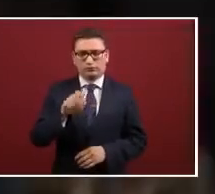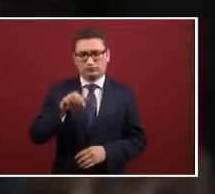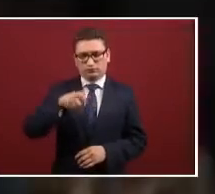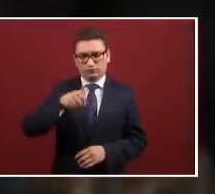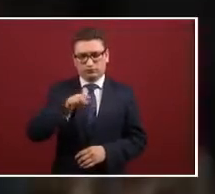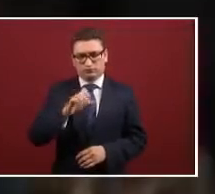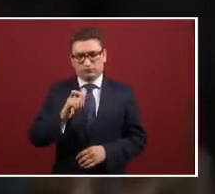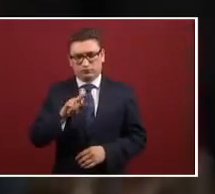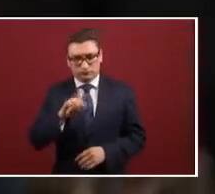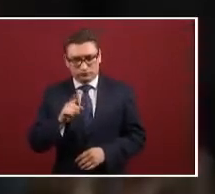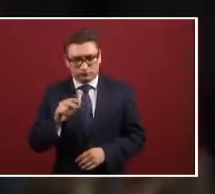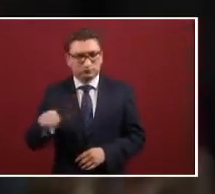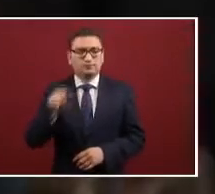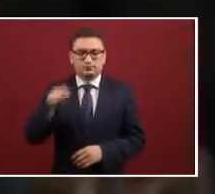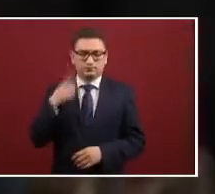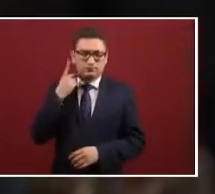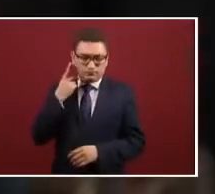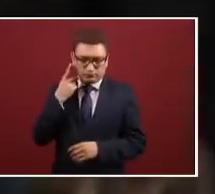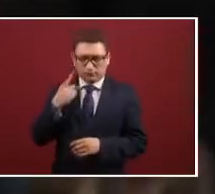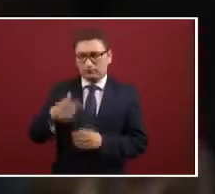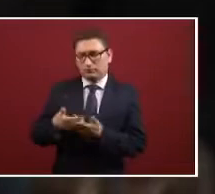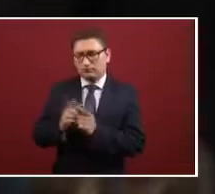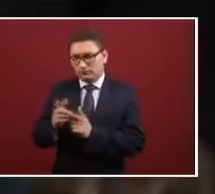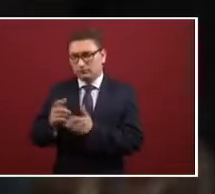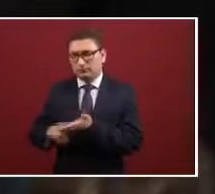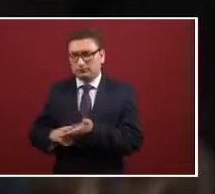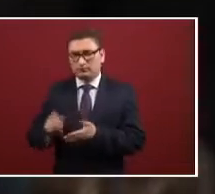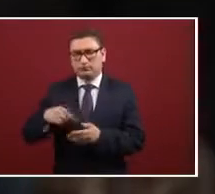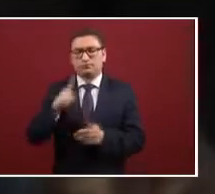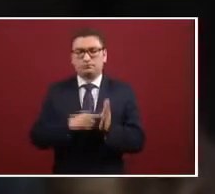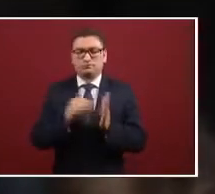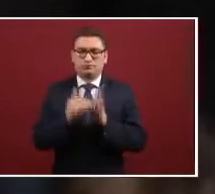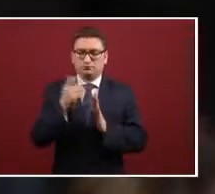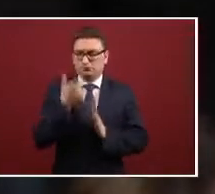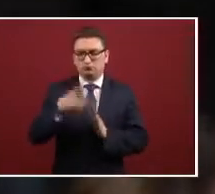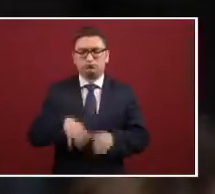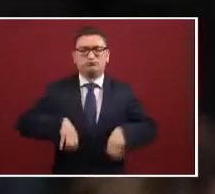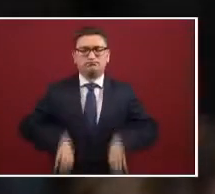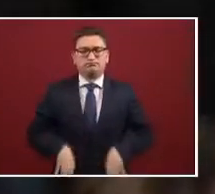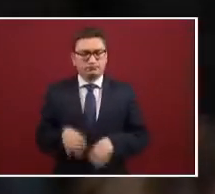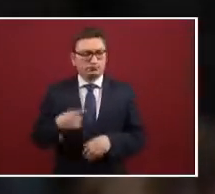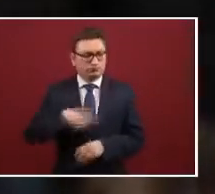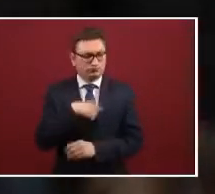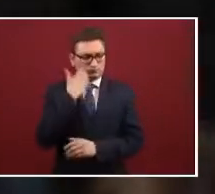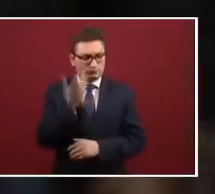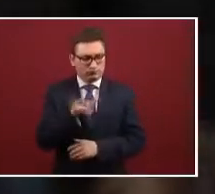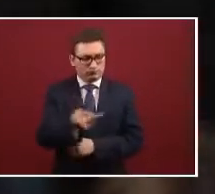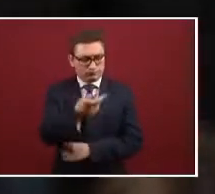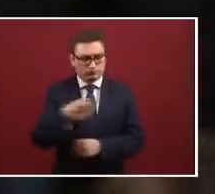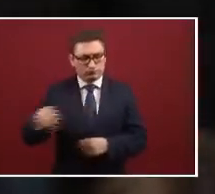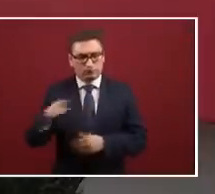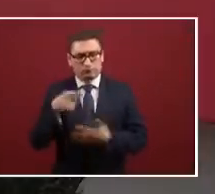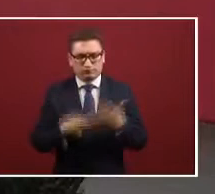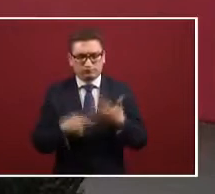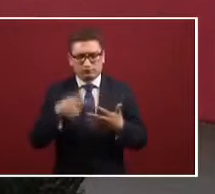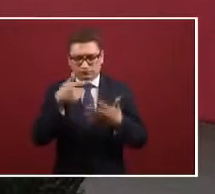es diputado del partido verde que se embolsaron más de mil millones de pesos queremos saber si estos personajes se encuentran en